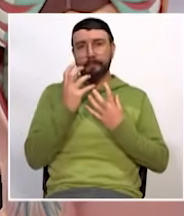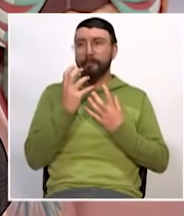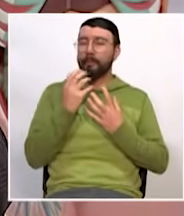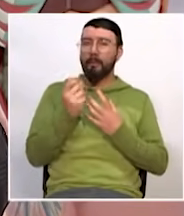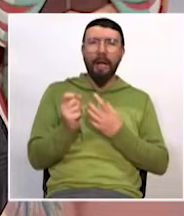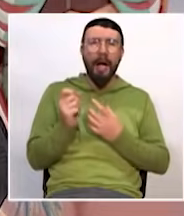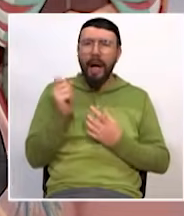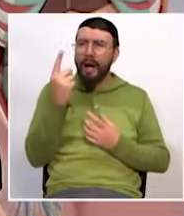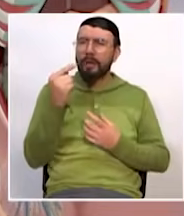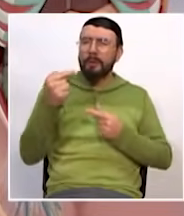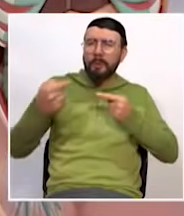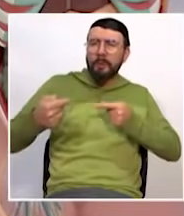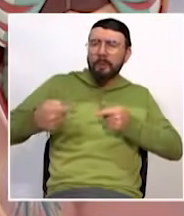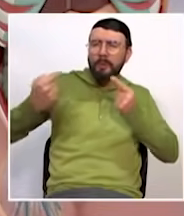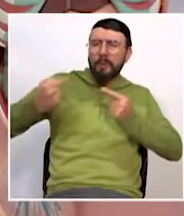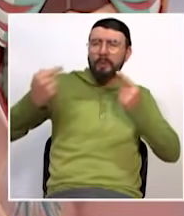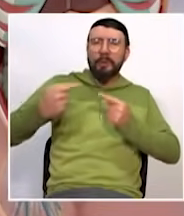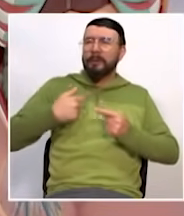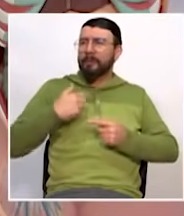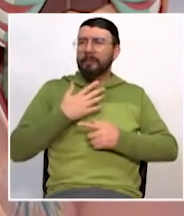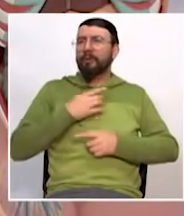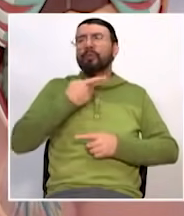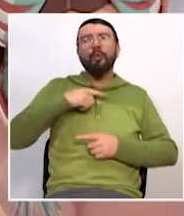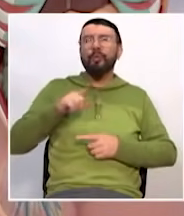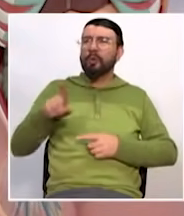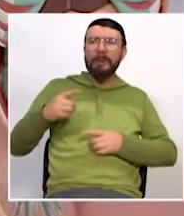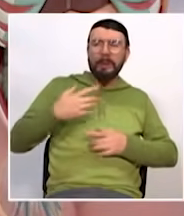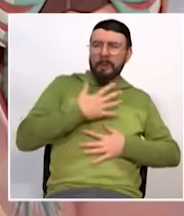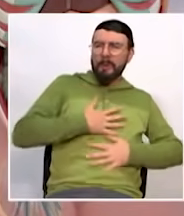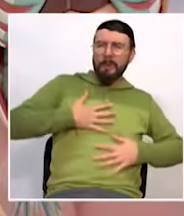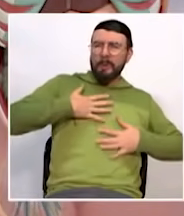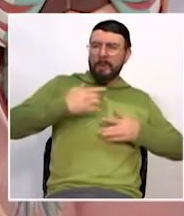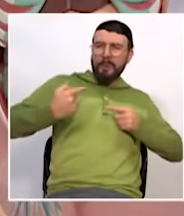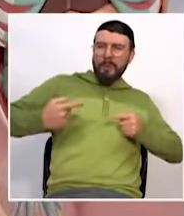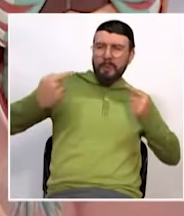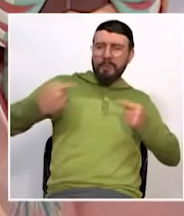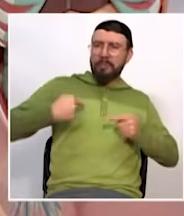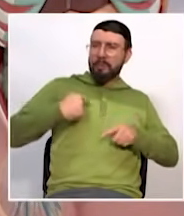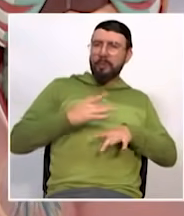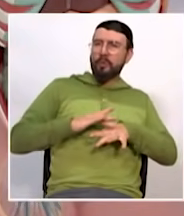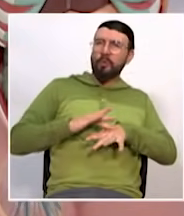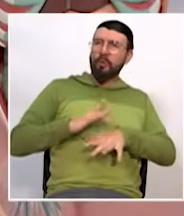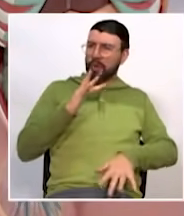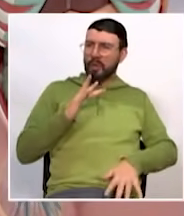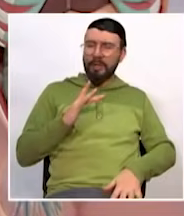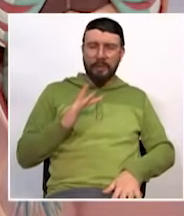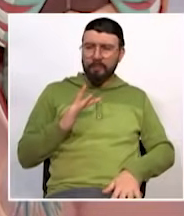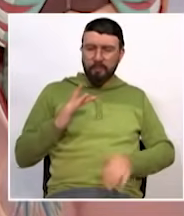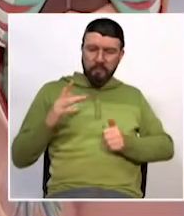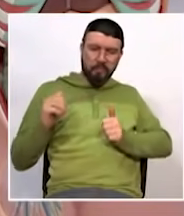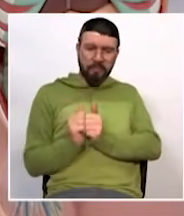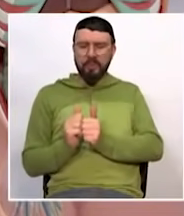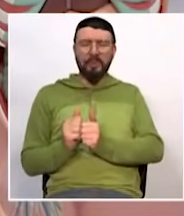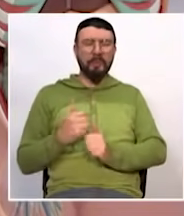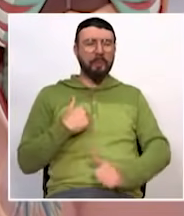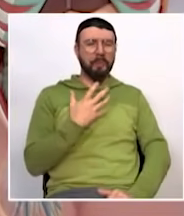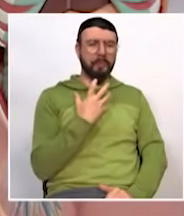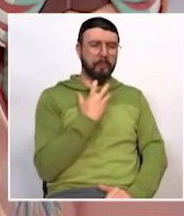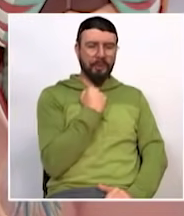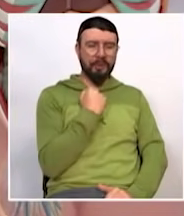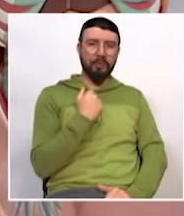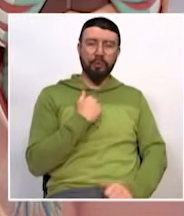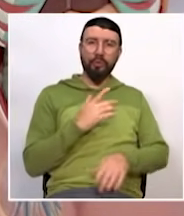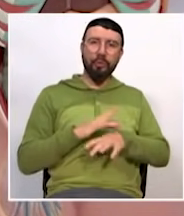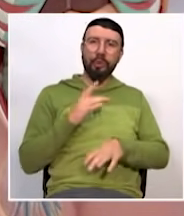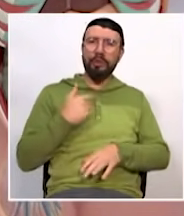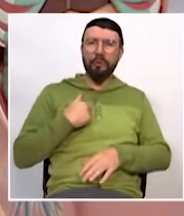que le causa una incomodidad rabia yo no tenga que como decir los antioqueños tragar entero reprimir esa